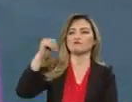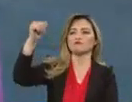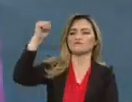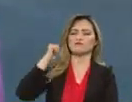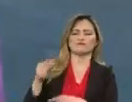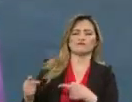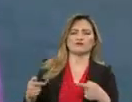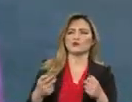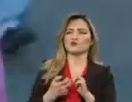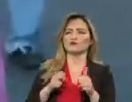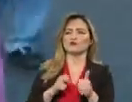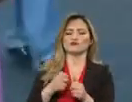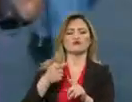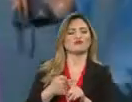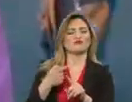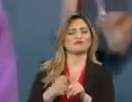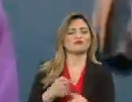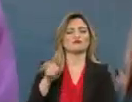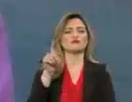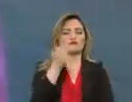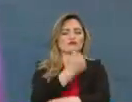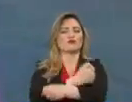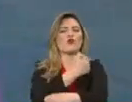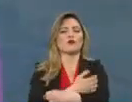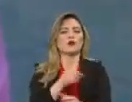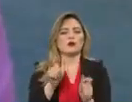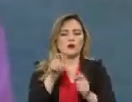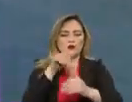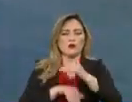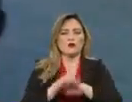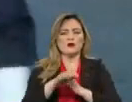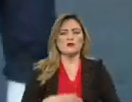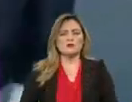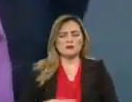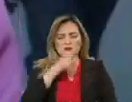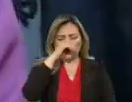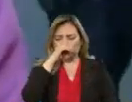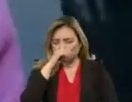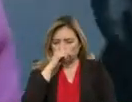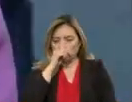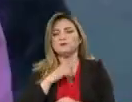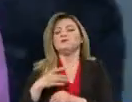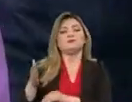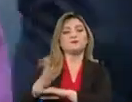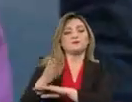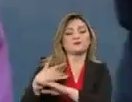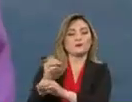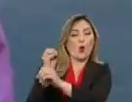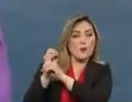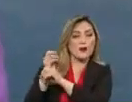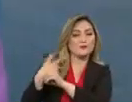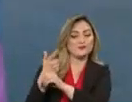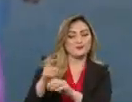registraron disturbios en el mercado de San Roque, pues comerciantes ingresaron a la fuerza para exigir a las autoridades retomar